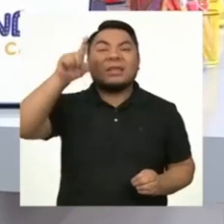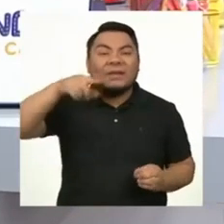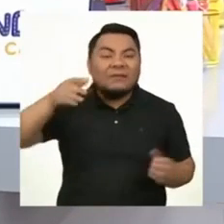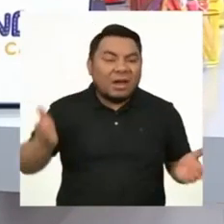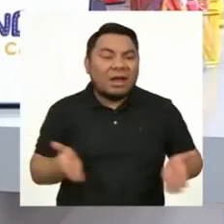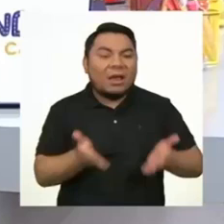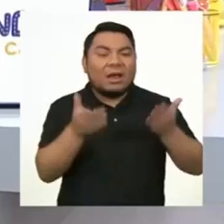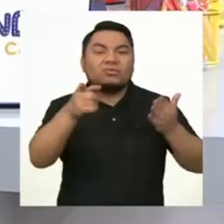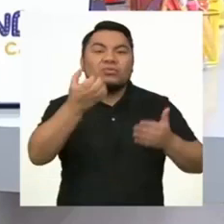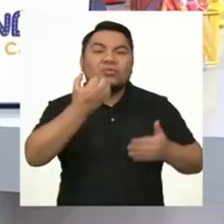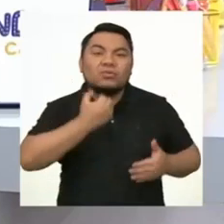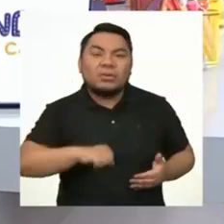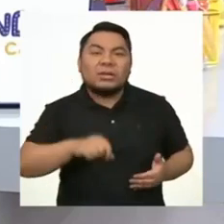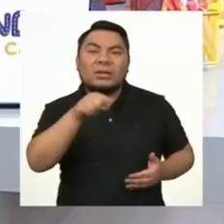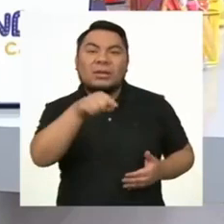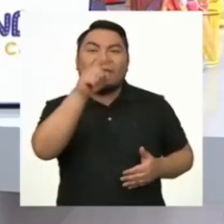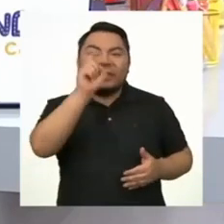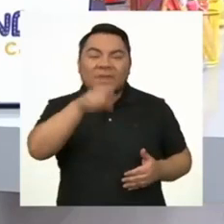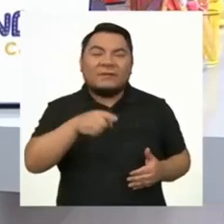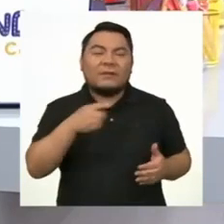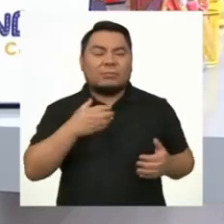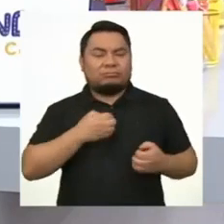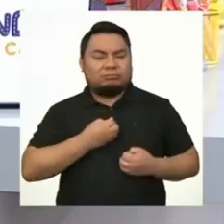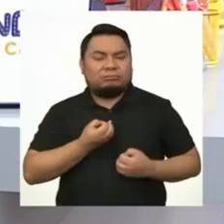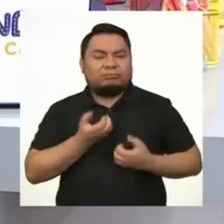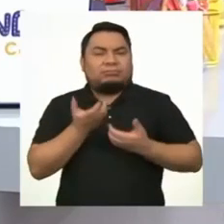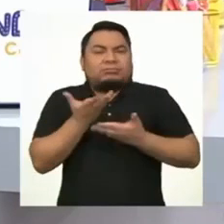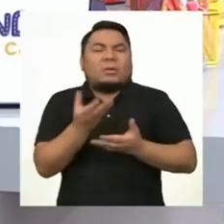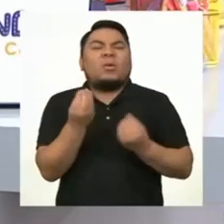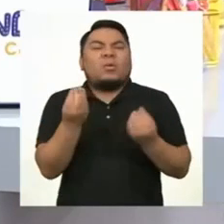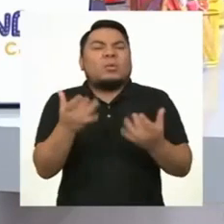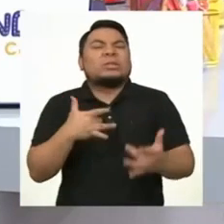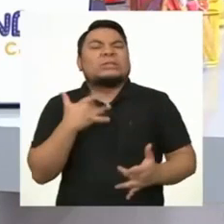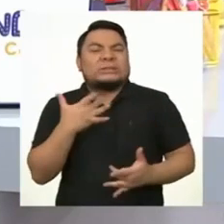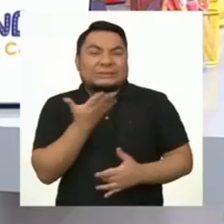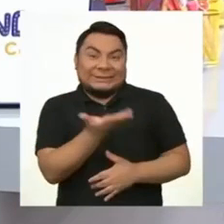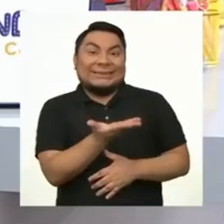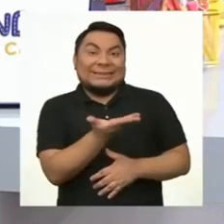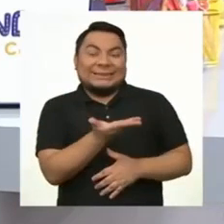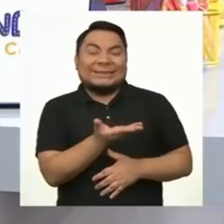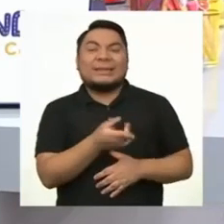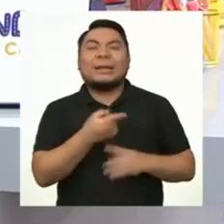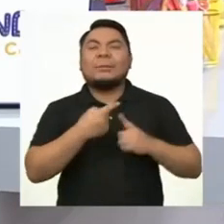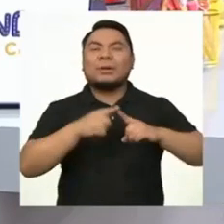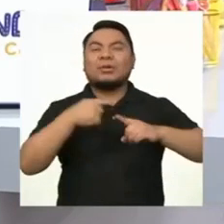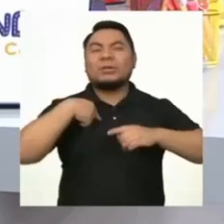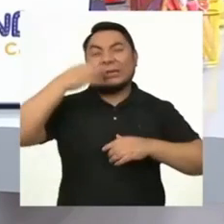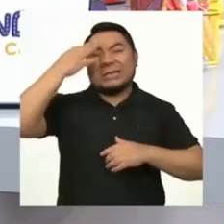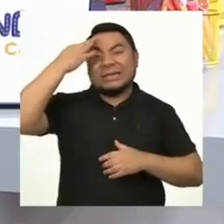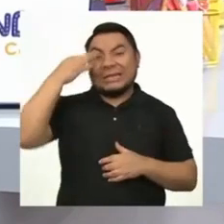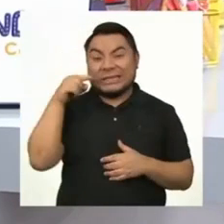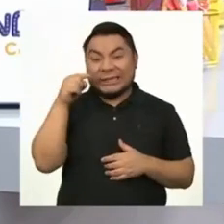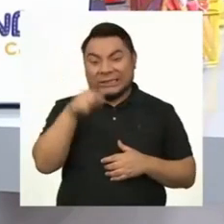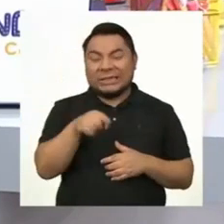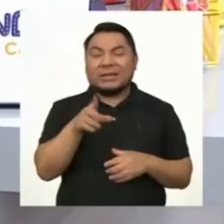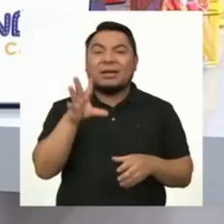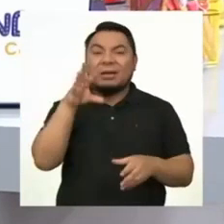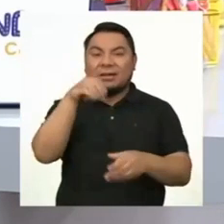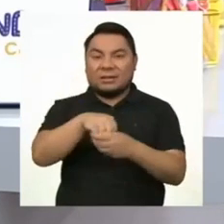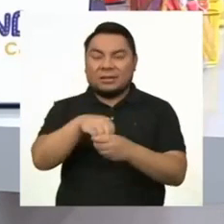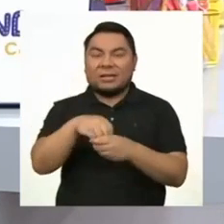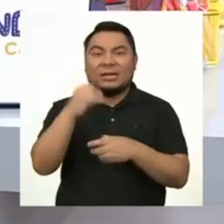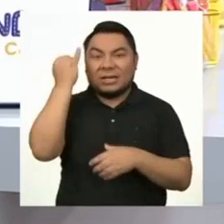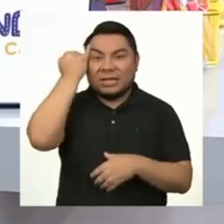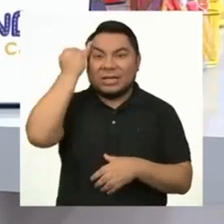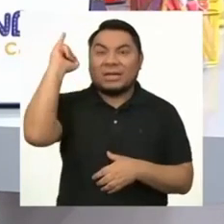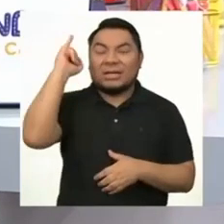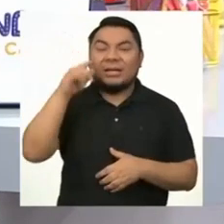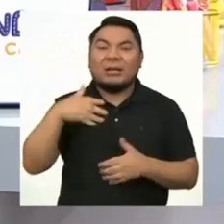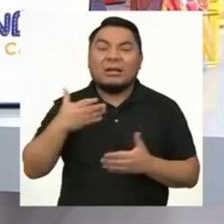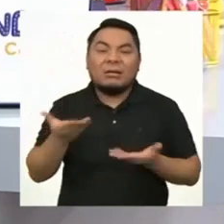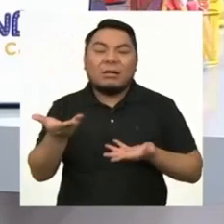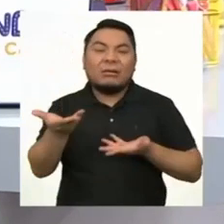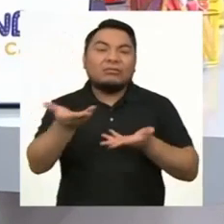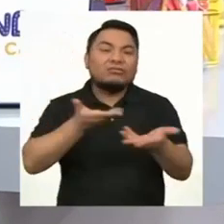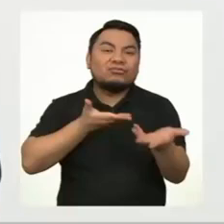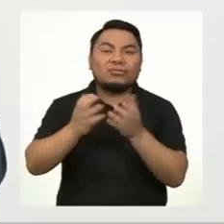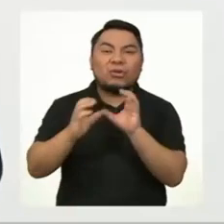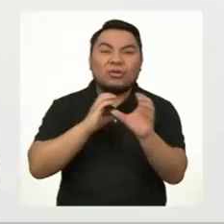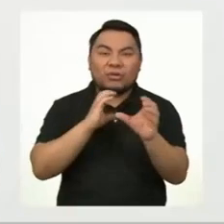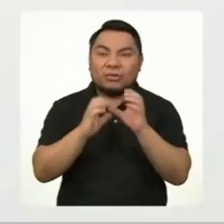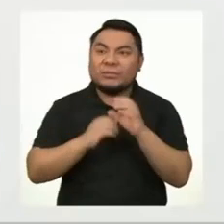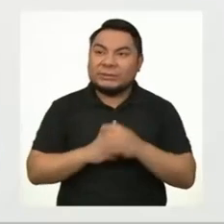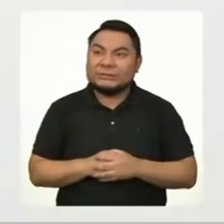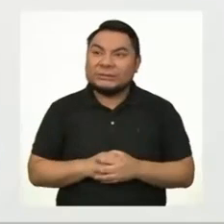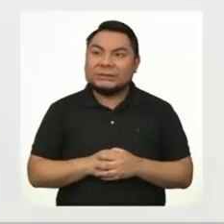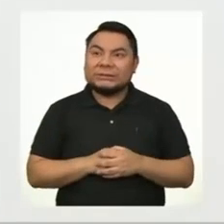alentar a que sus hijos e hijas expresen cómo se sienten. Pero creo que esto está incluido dentro de la idea de generar espacios de